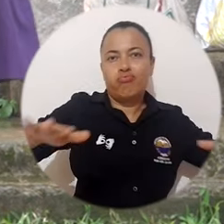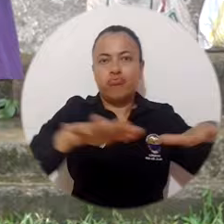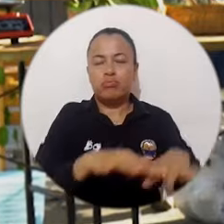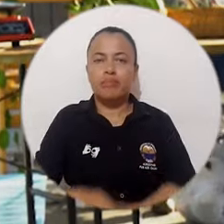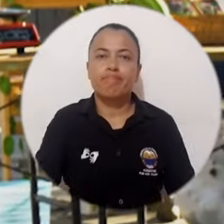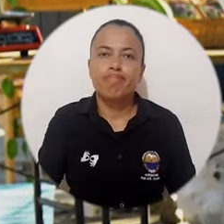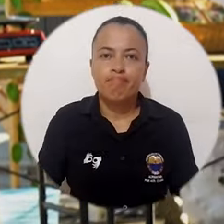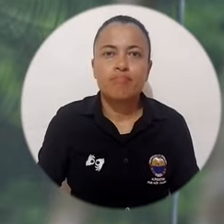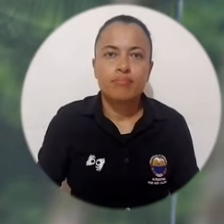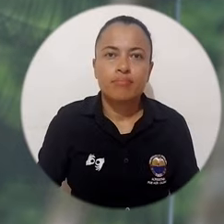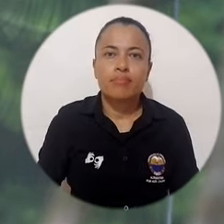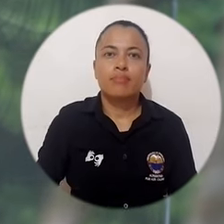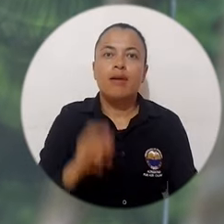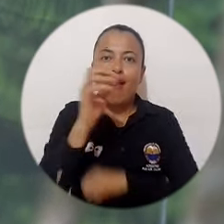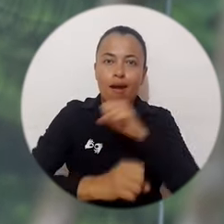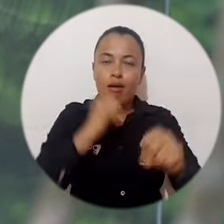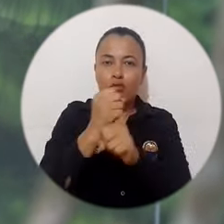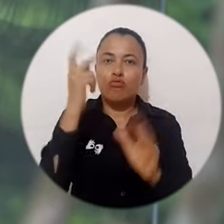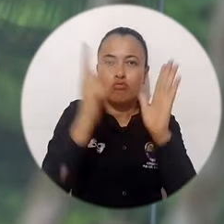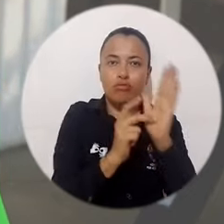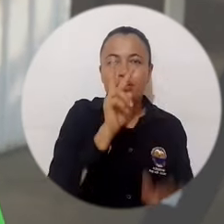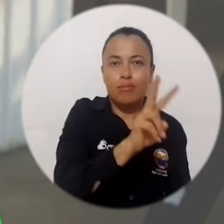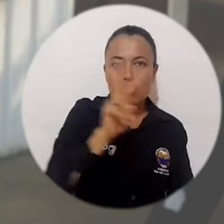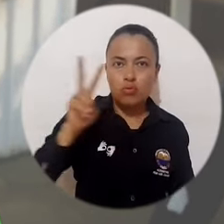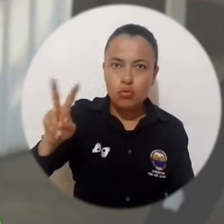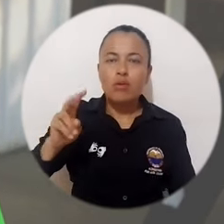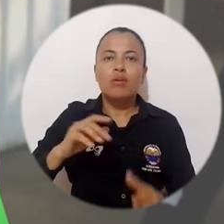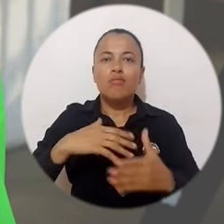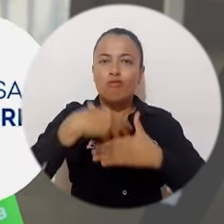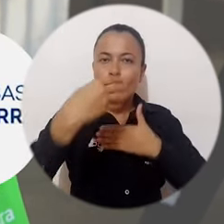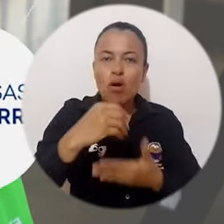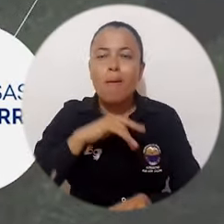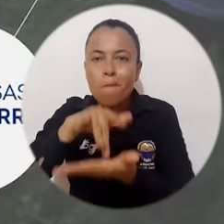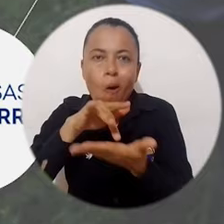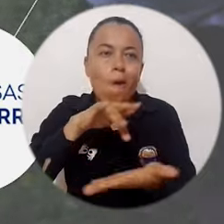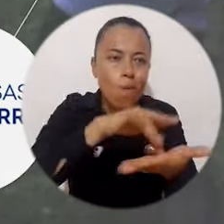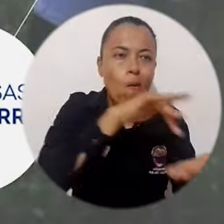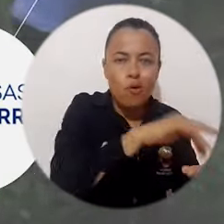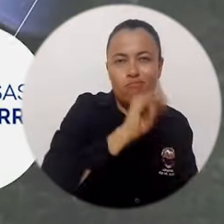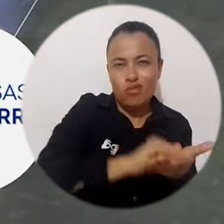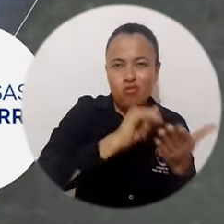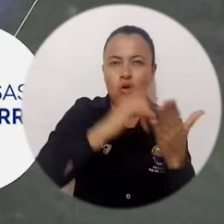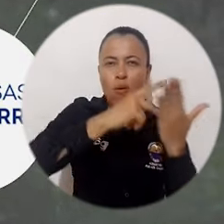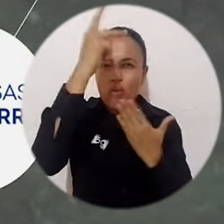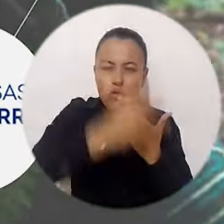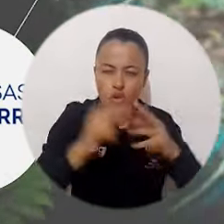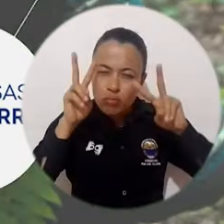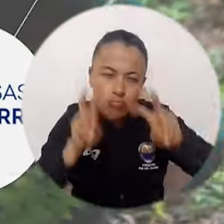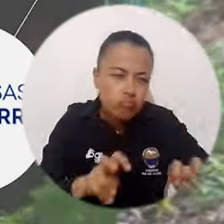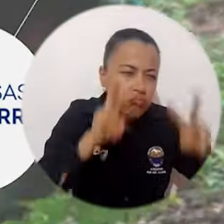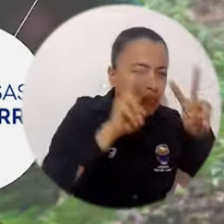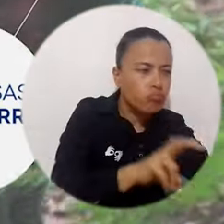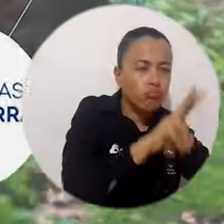del territorio local y regional. En el año 2022, se realizaron salidas de campo basadas en los